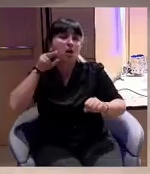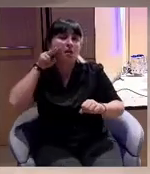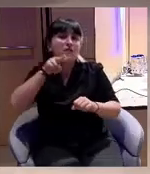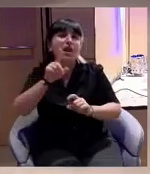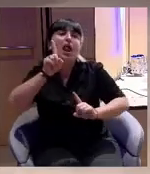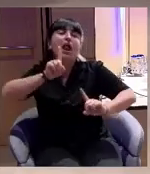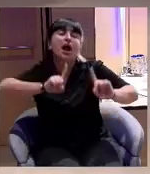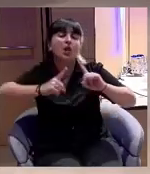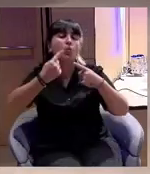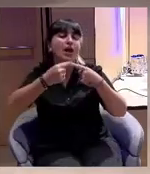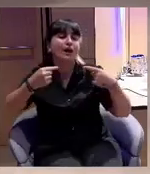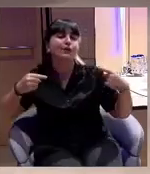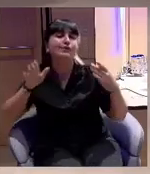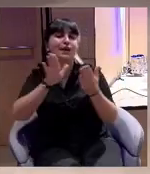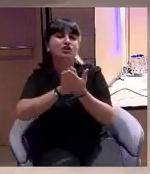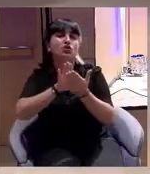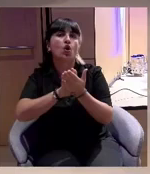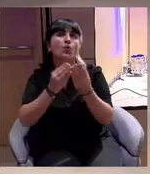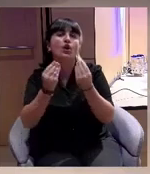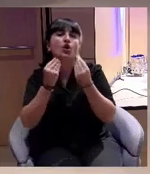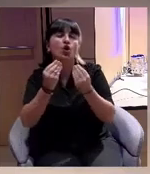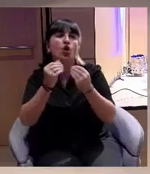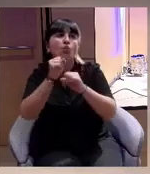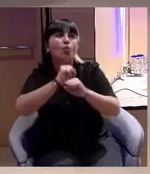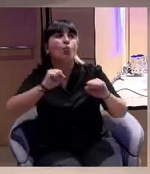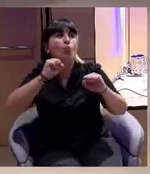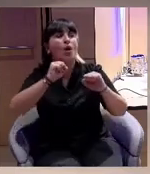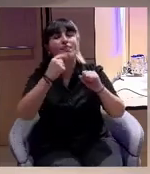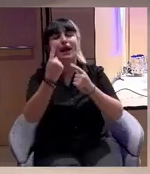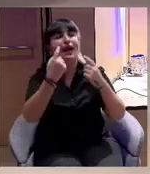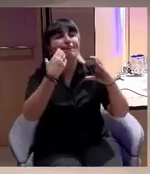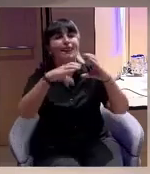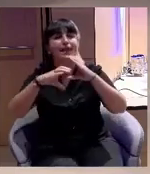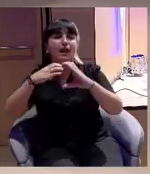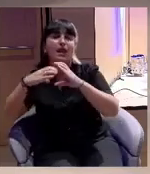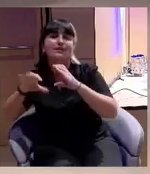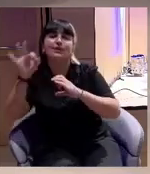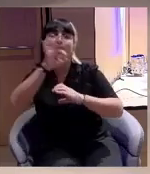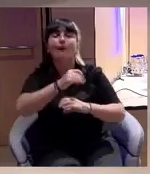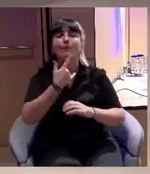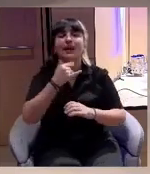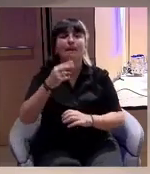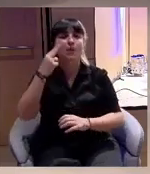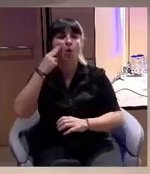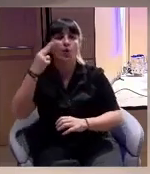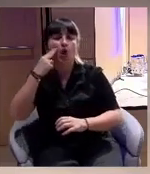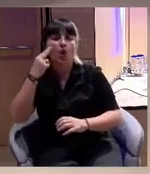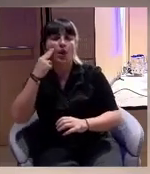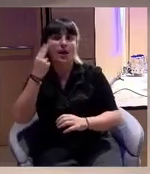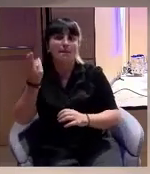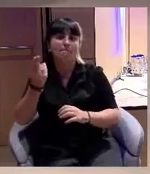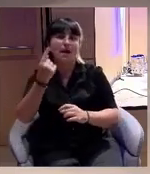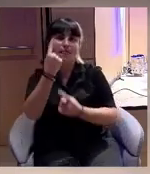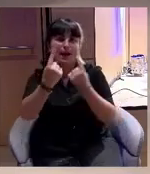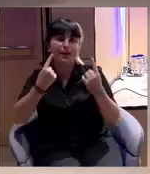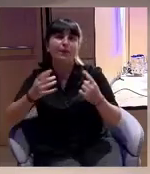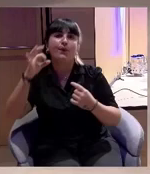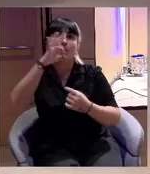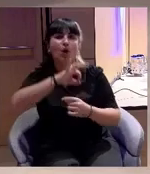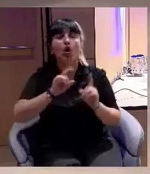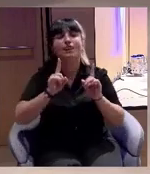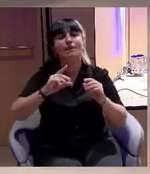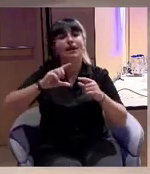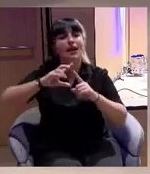términos agregadas sobre cómo son esas declaraciones e ver problemas que tienen esas declaraciones si tiene una